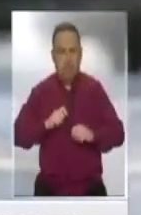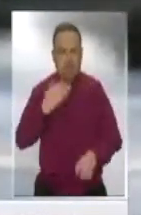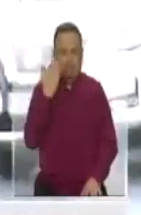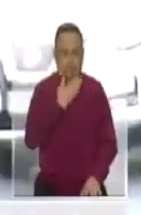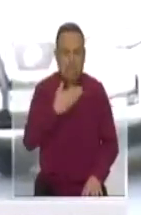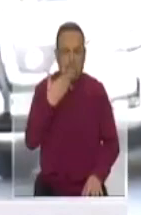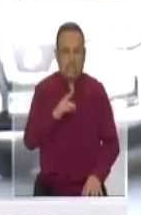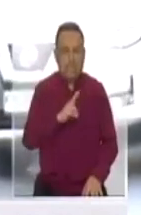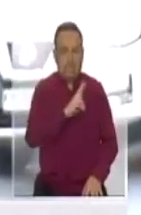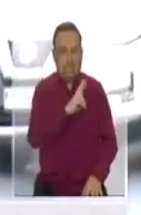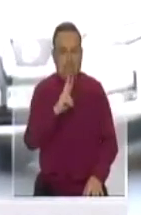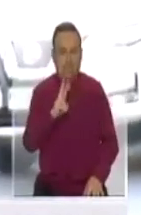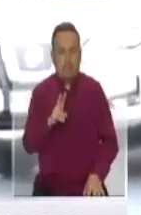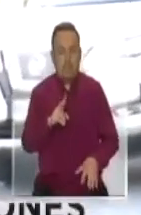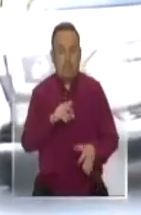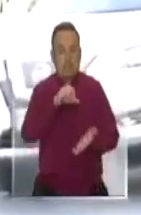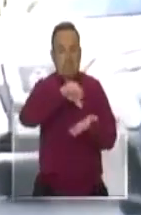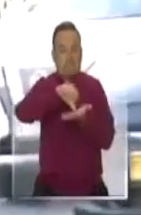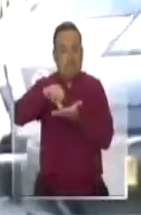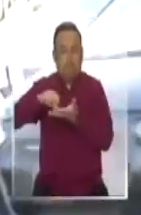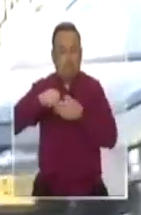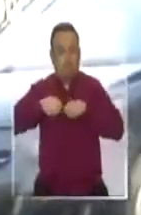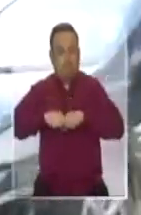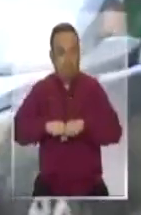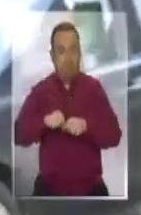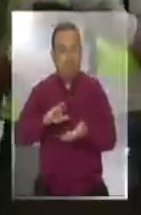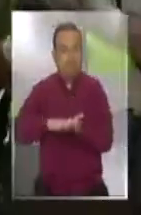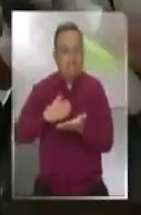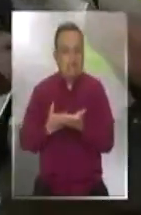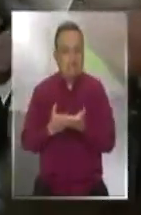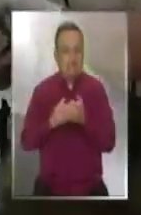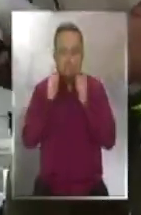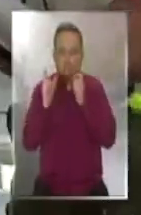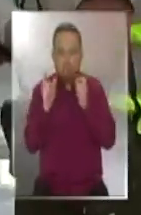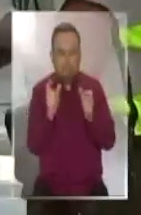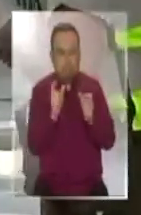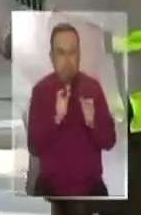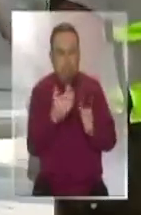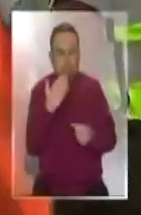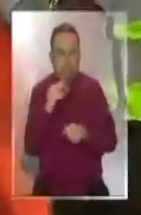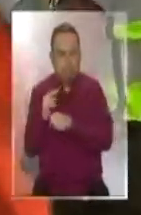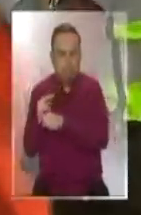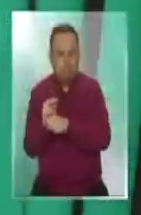centros de distribución de alimentos y salud y realizar fiscalización.